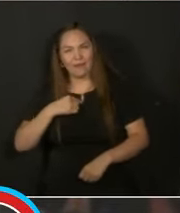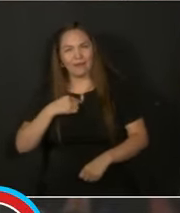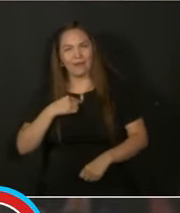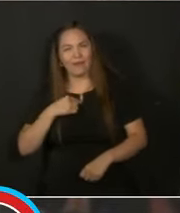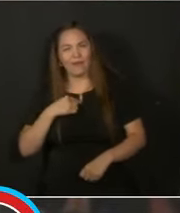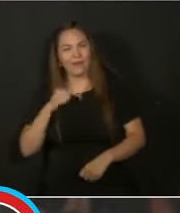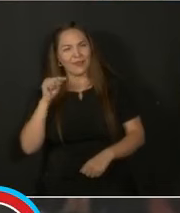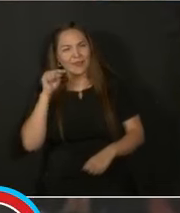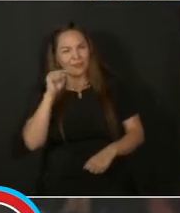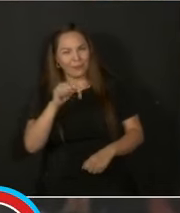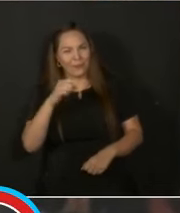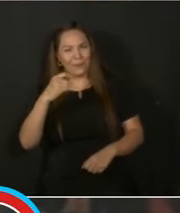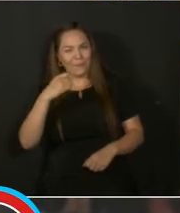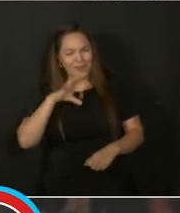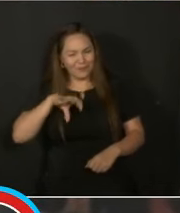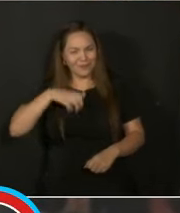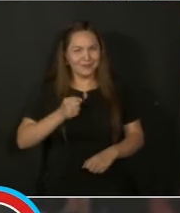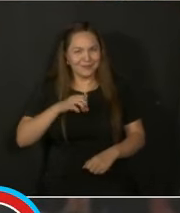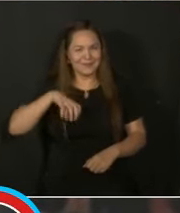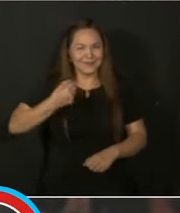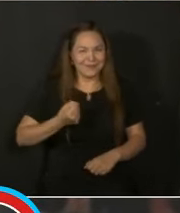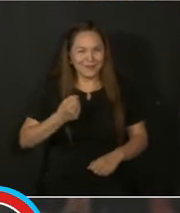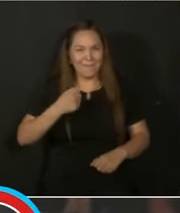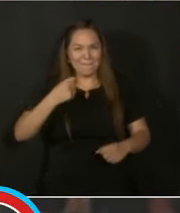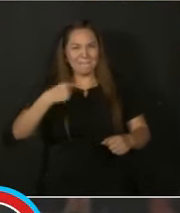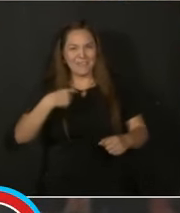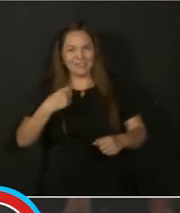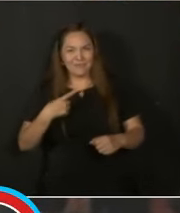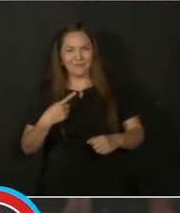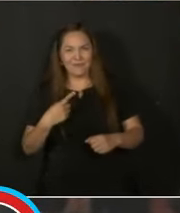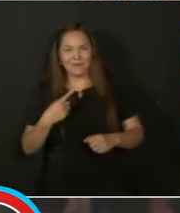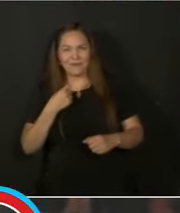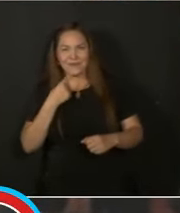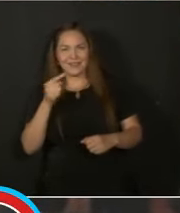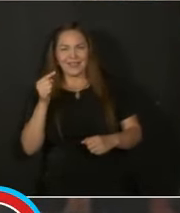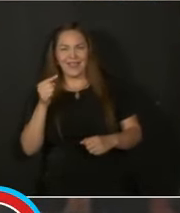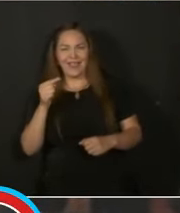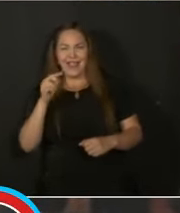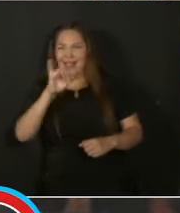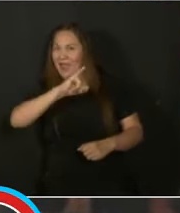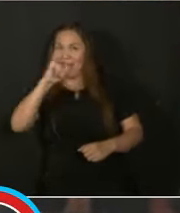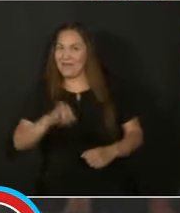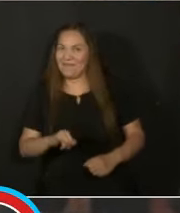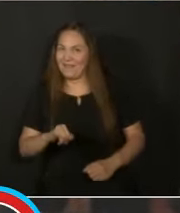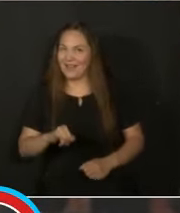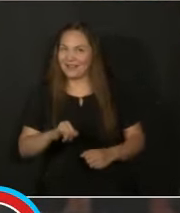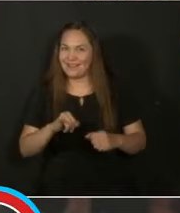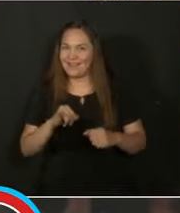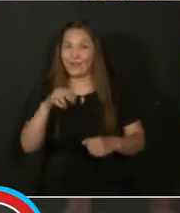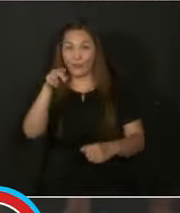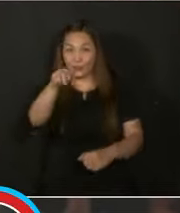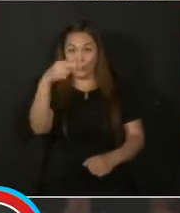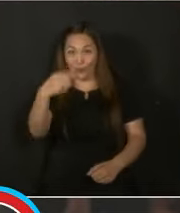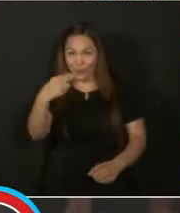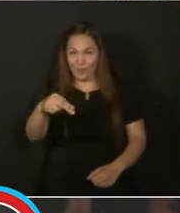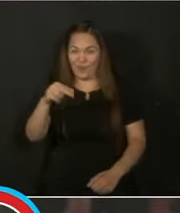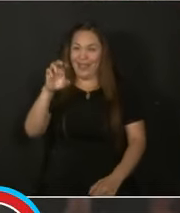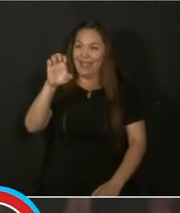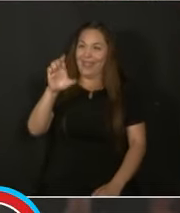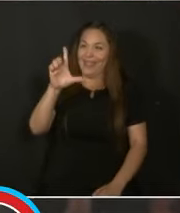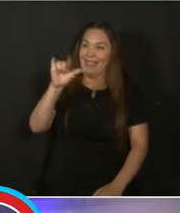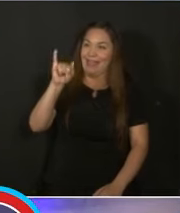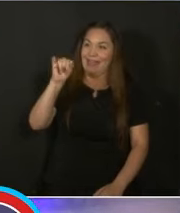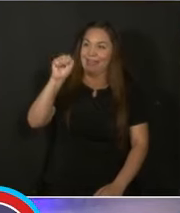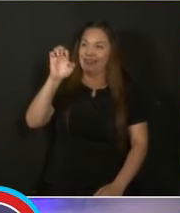contigo mismo nunca se pronunció elegido roble más ramona ideal y con la volvía el ego ya